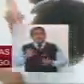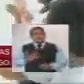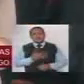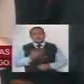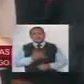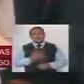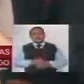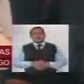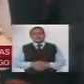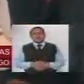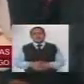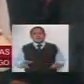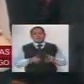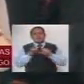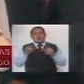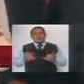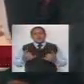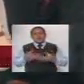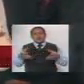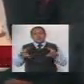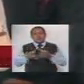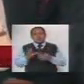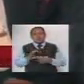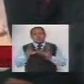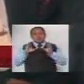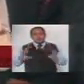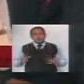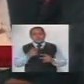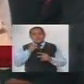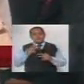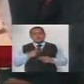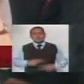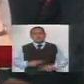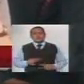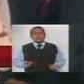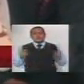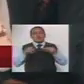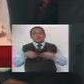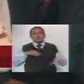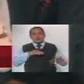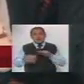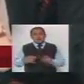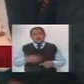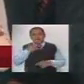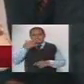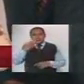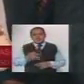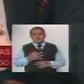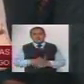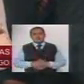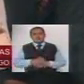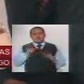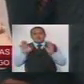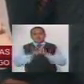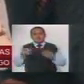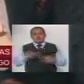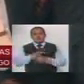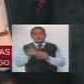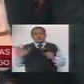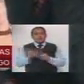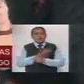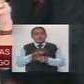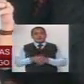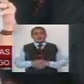emocional una ciudad es más humana si se ocupa realmente de manera